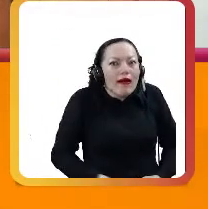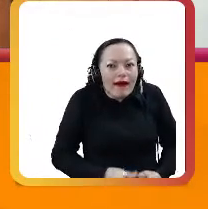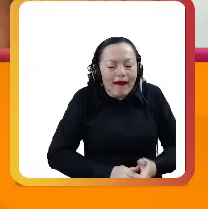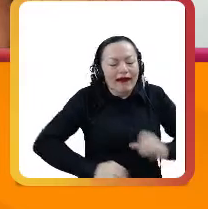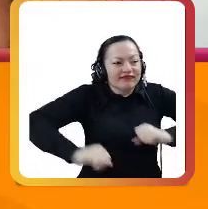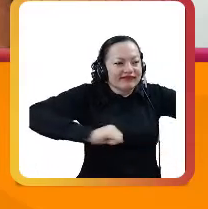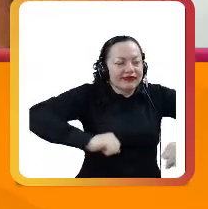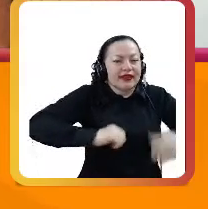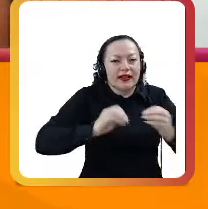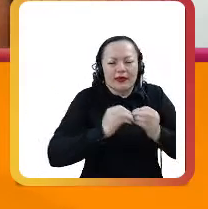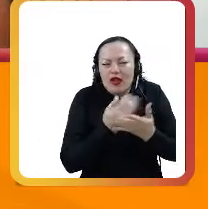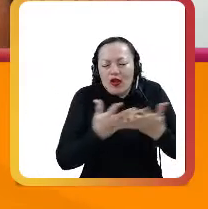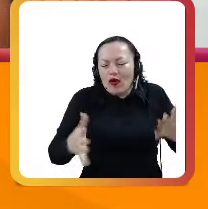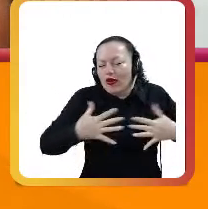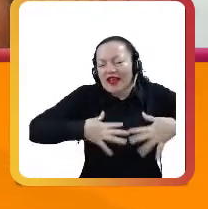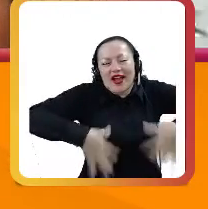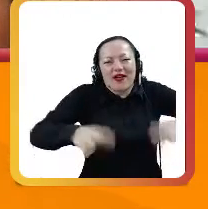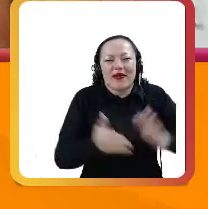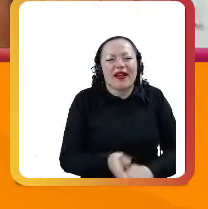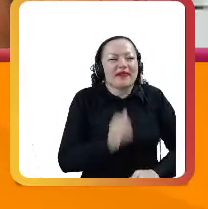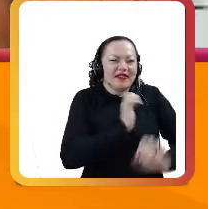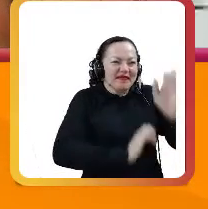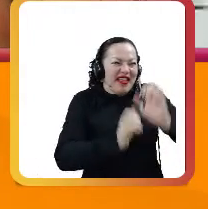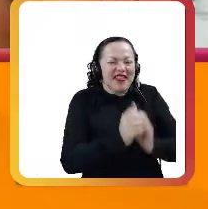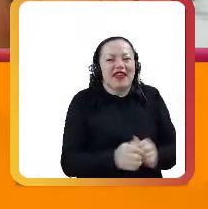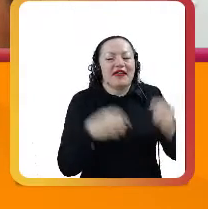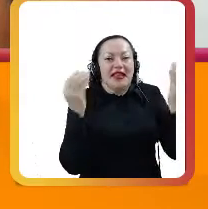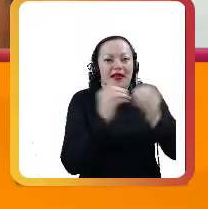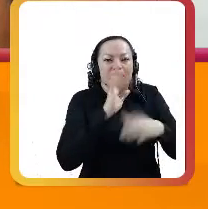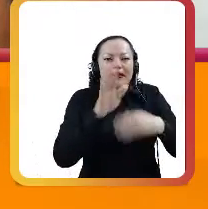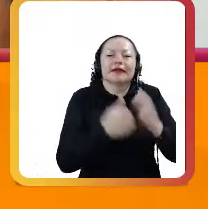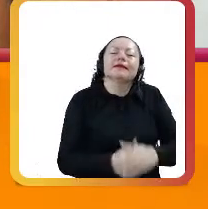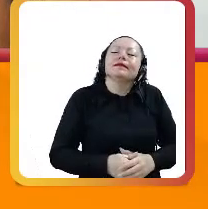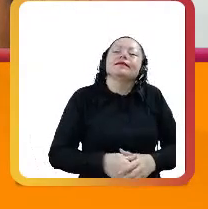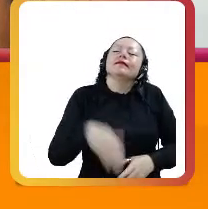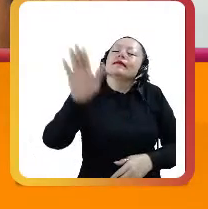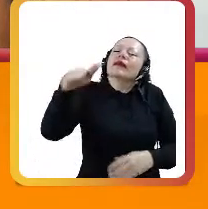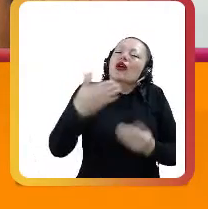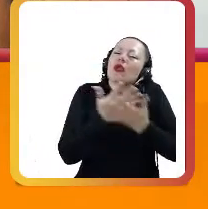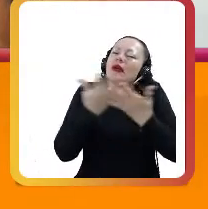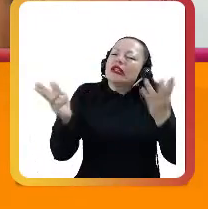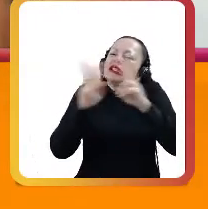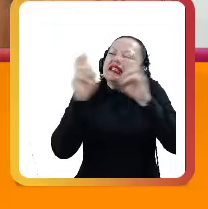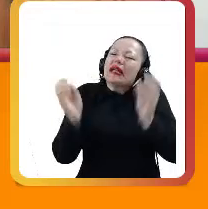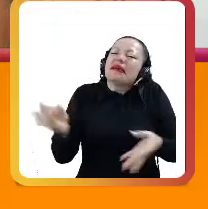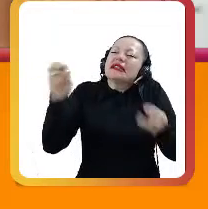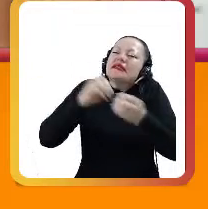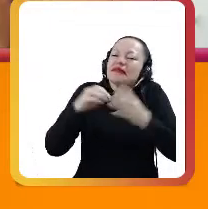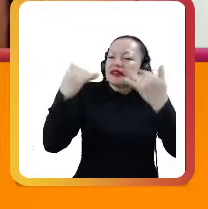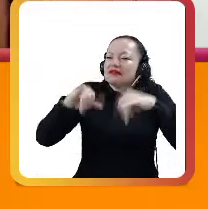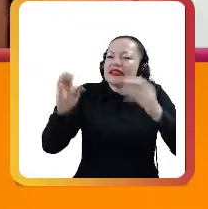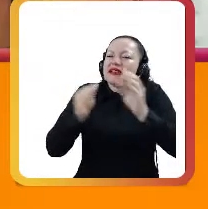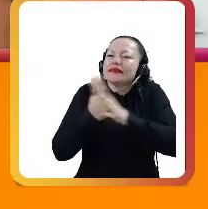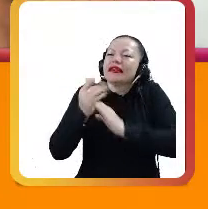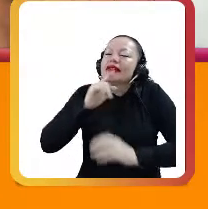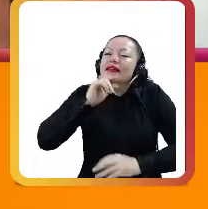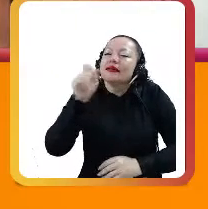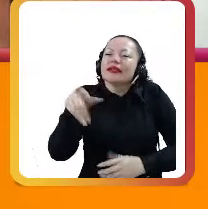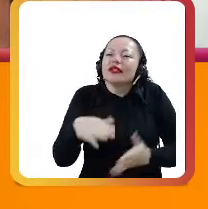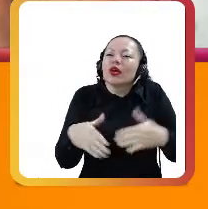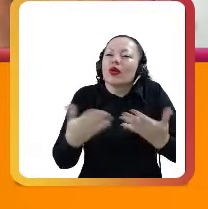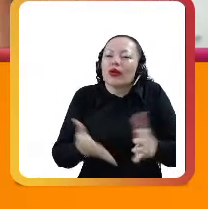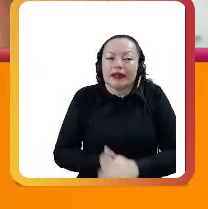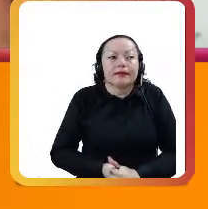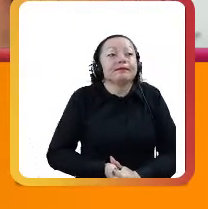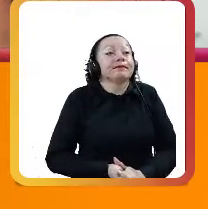Muy bien. Cualquier cosita se defiende. Muy bien. ¿Datico para cerrar, Laurita? Un datico, y es que yo